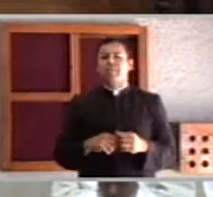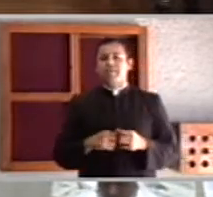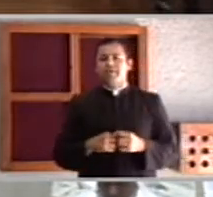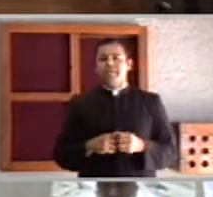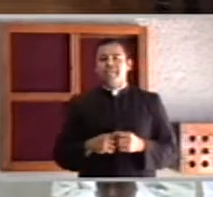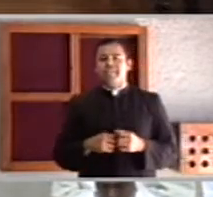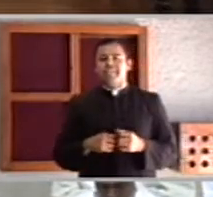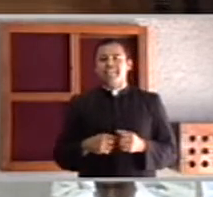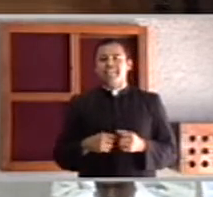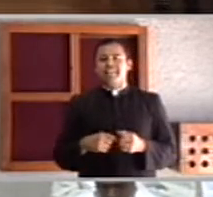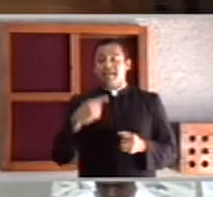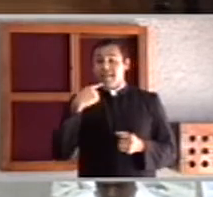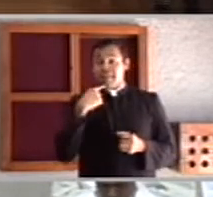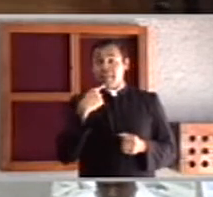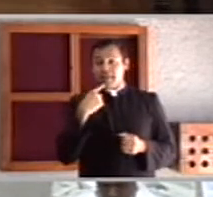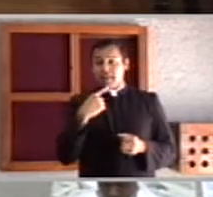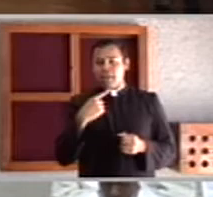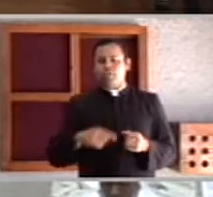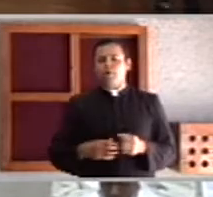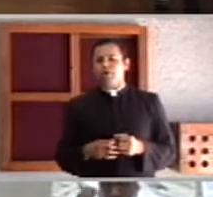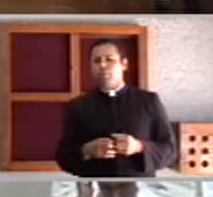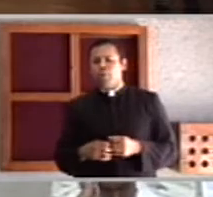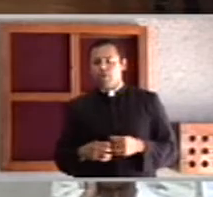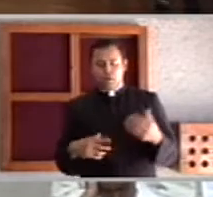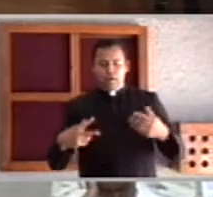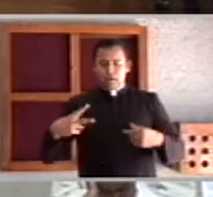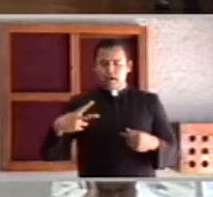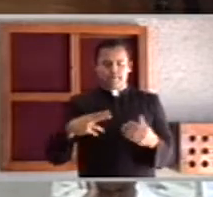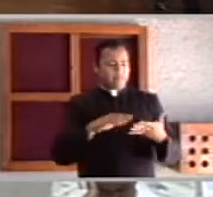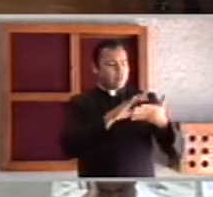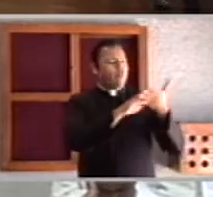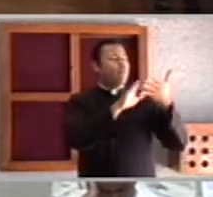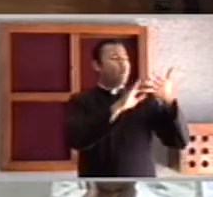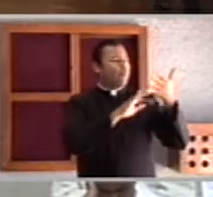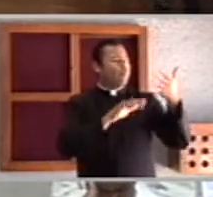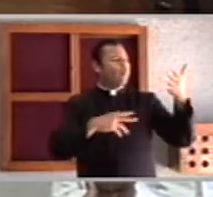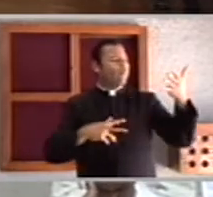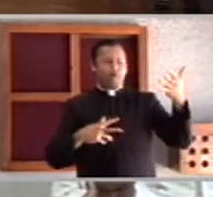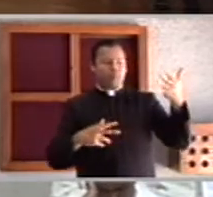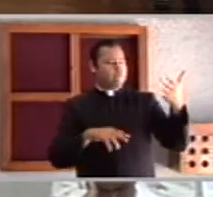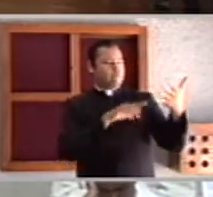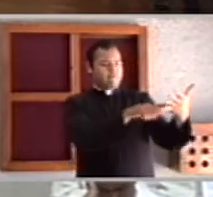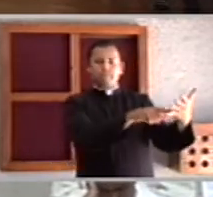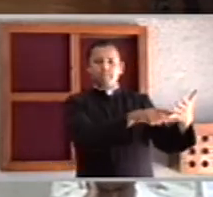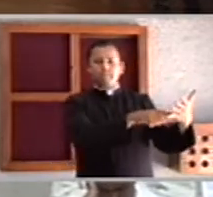hizo un corte a la lectura del profeta Isaías.